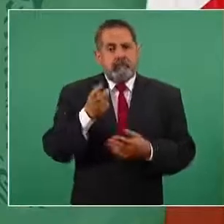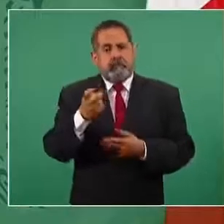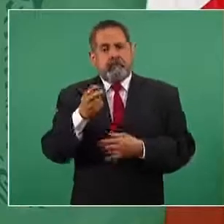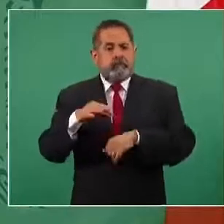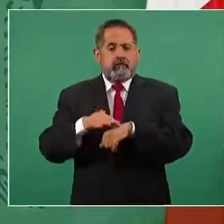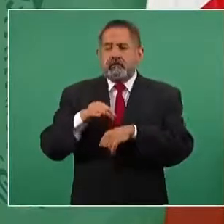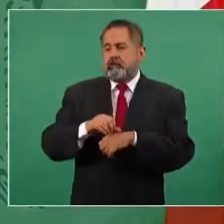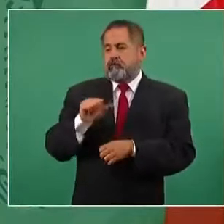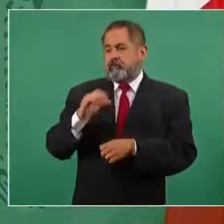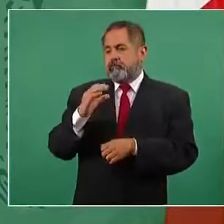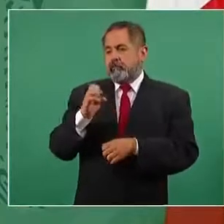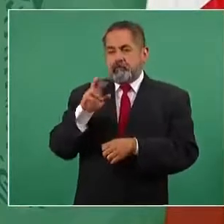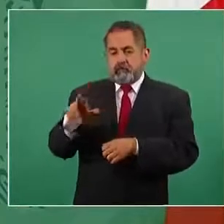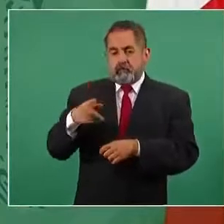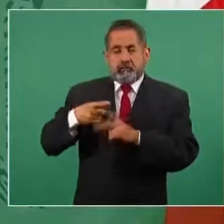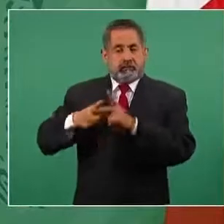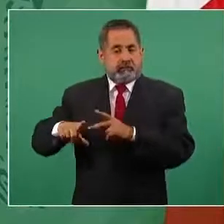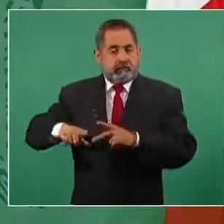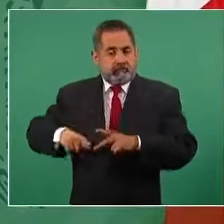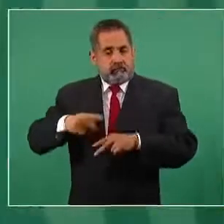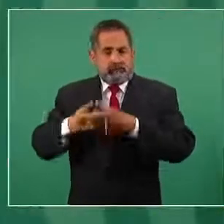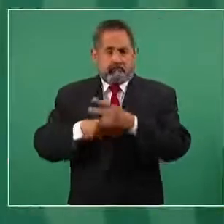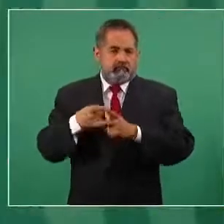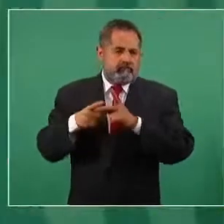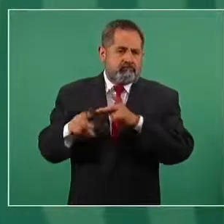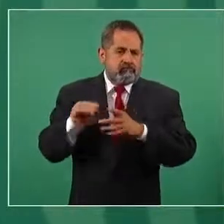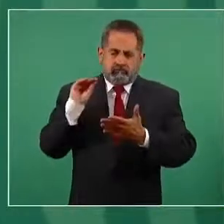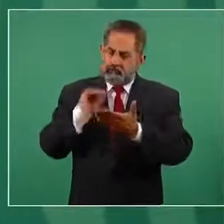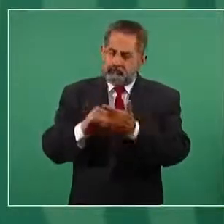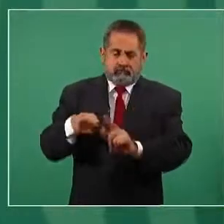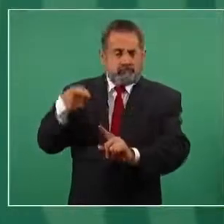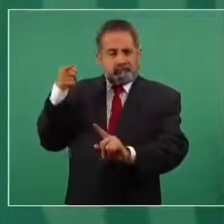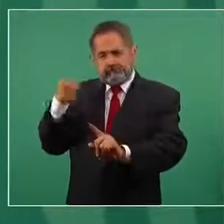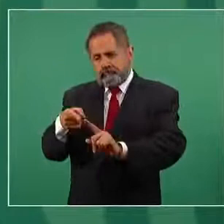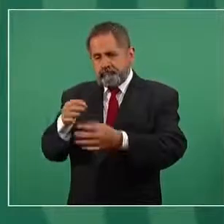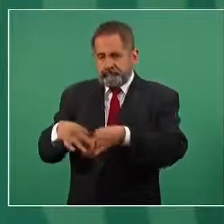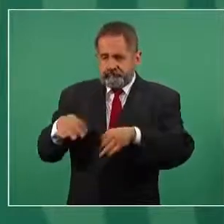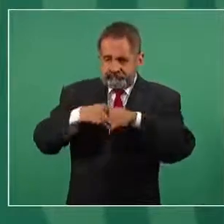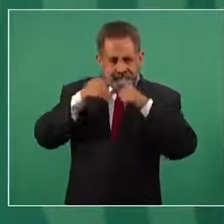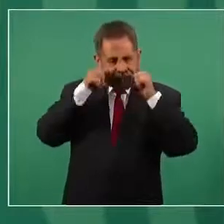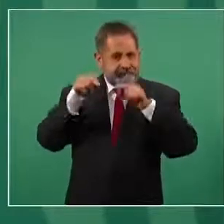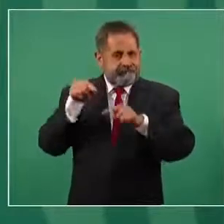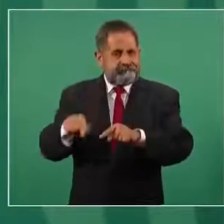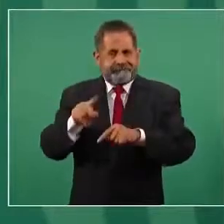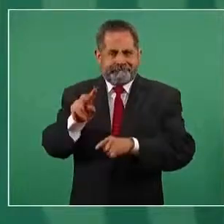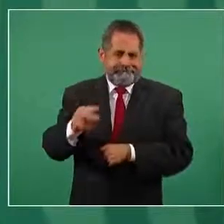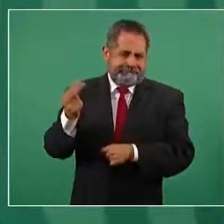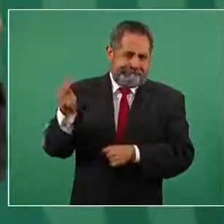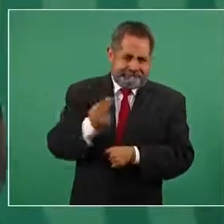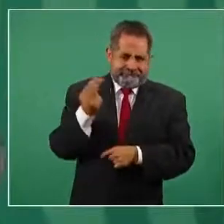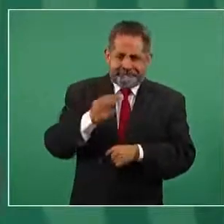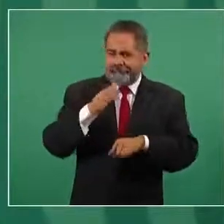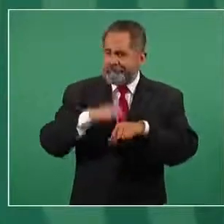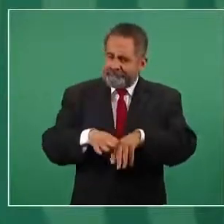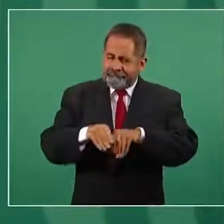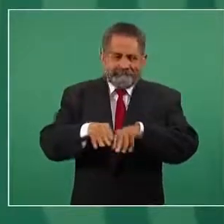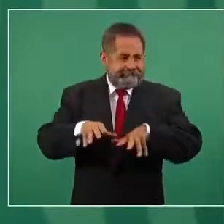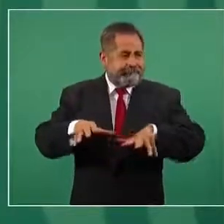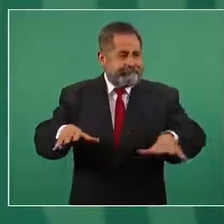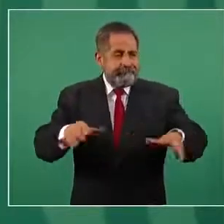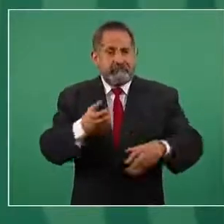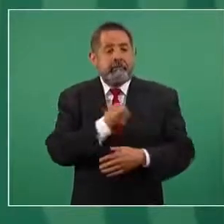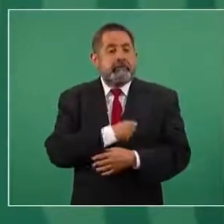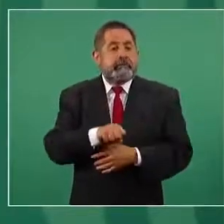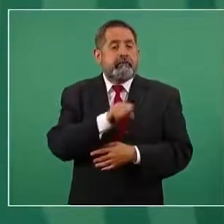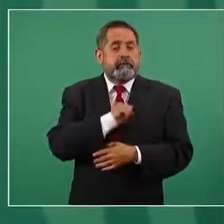que llegamos al gobierno, ha puesto el señalamiento persistente de la necesidad de expandir los servicios de salud